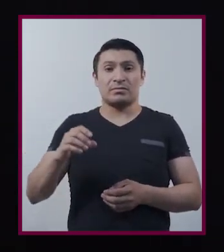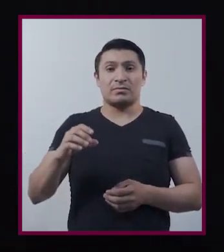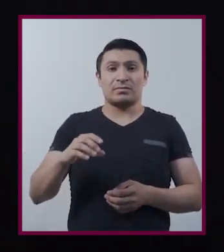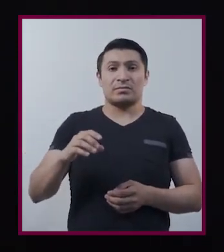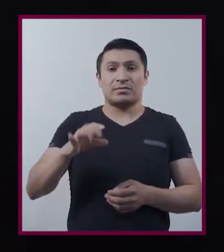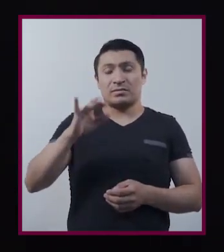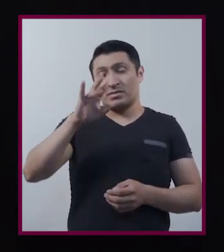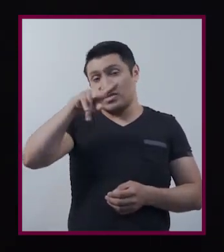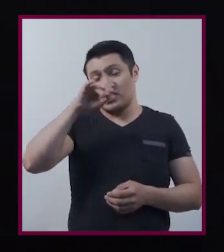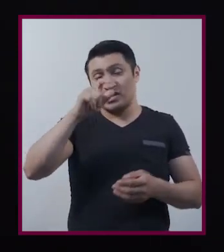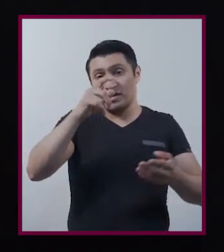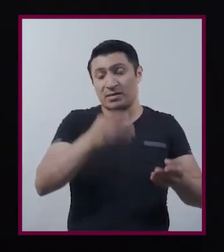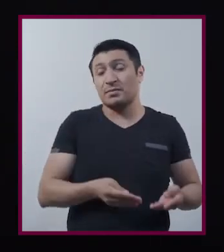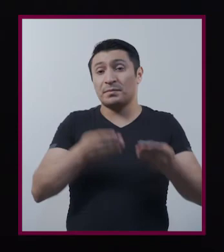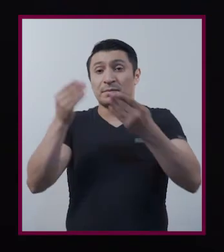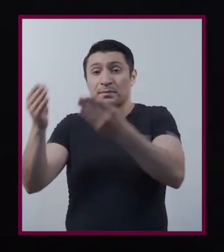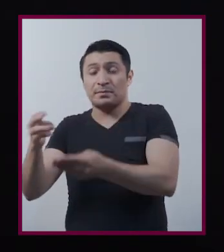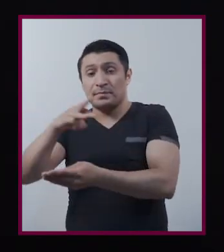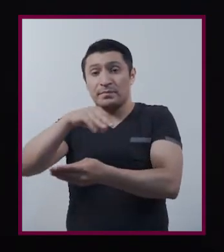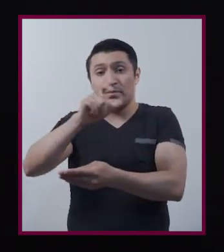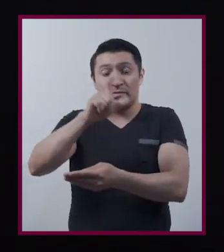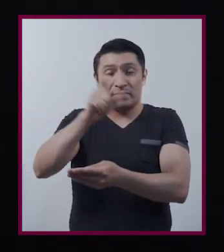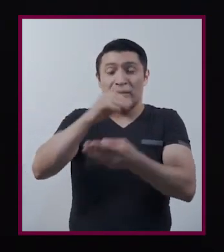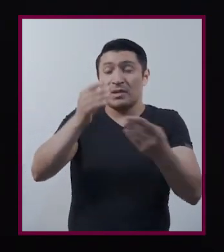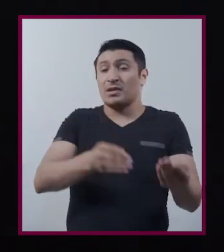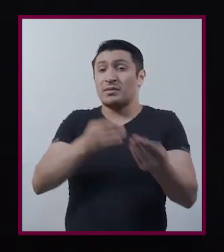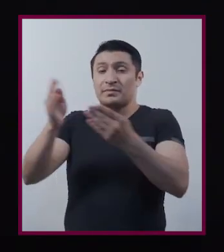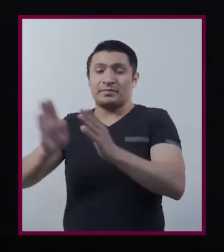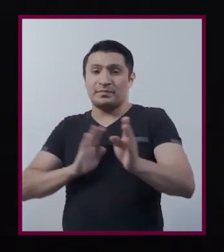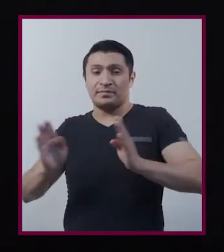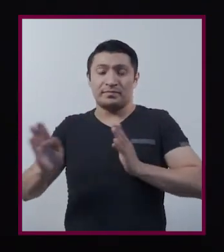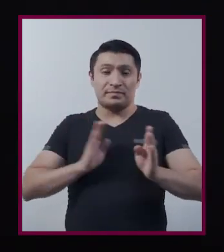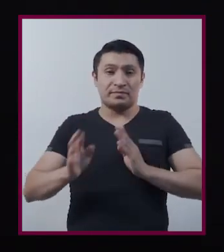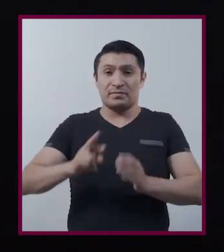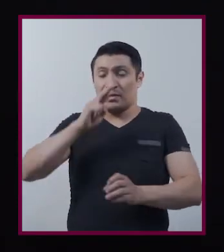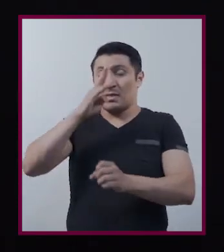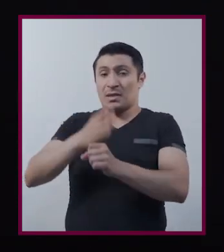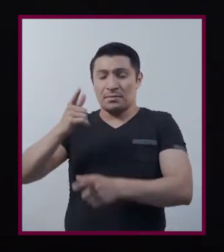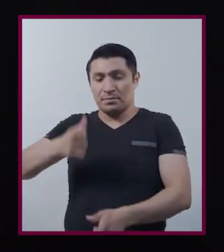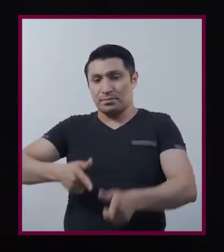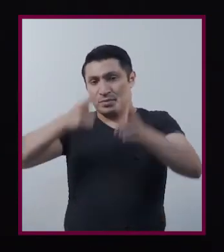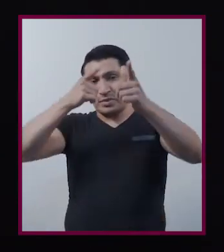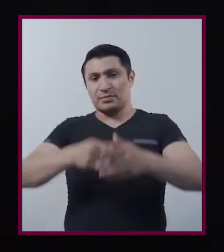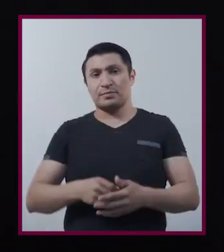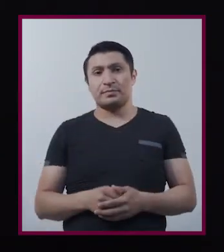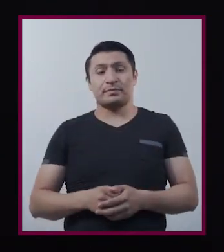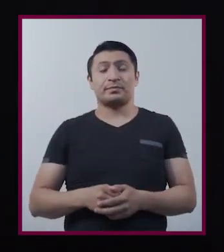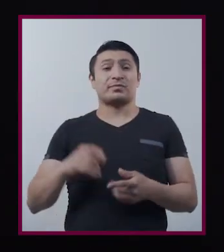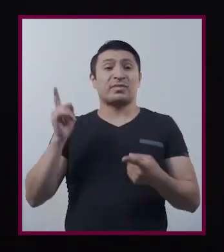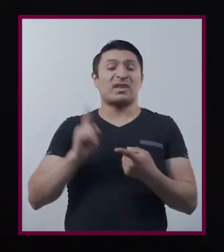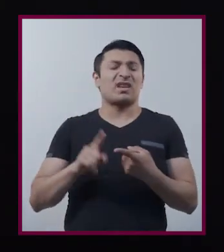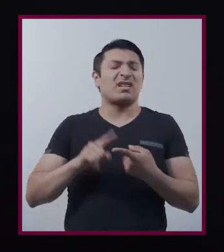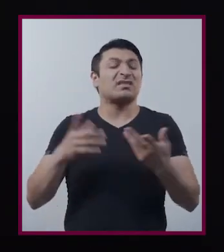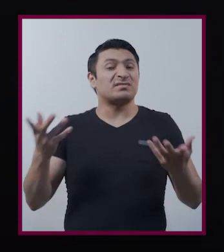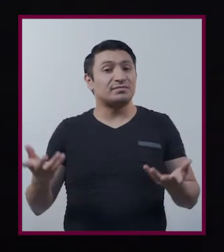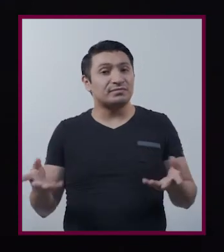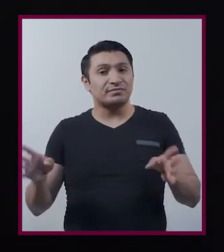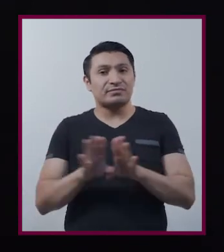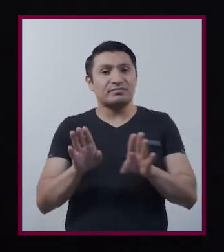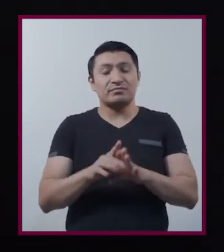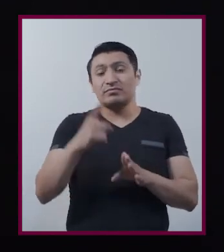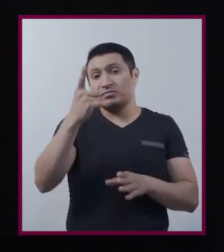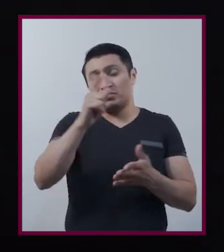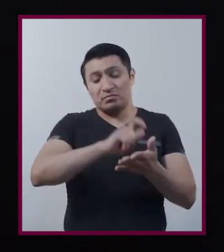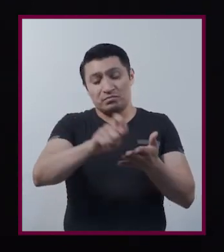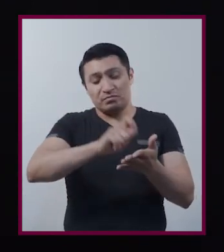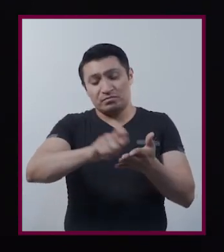del Paso cede la crónica de la muerte de Maximiliano a los soldados del pelotón encargados de fusilarlo, quienes,